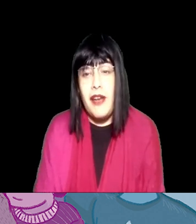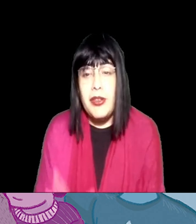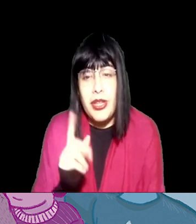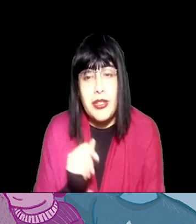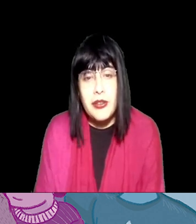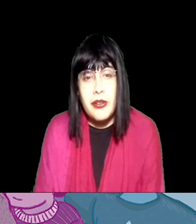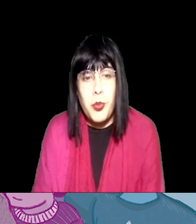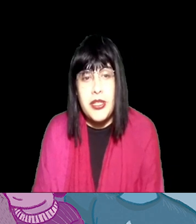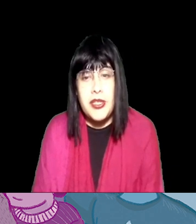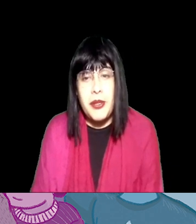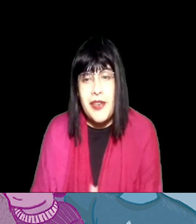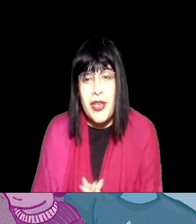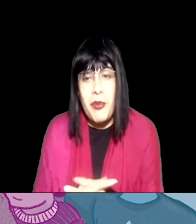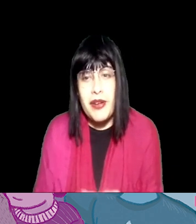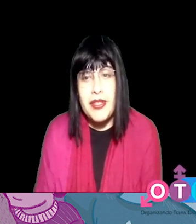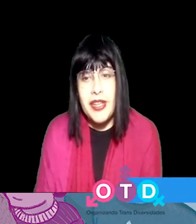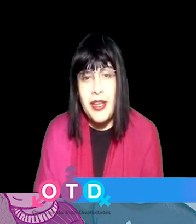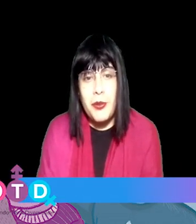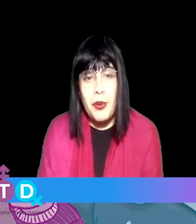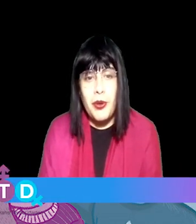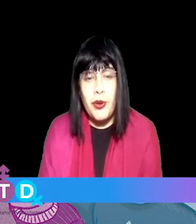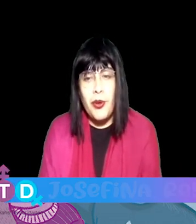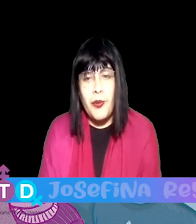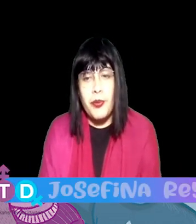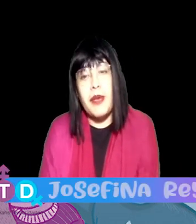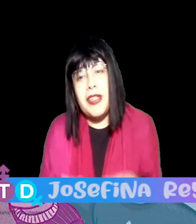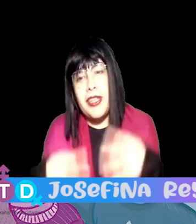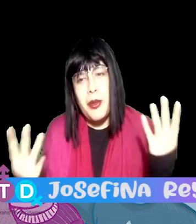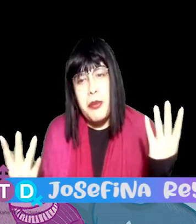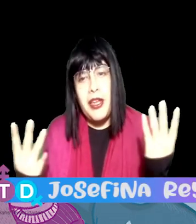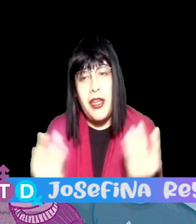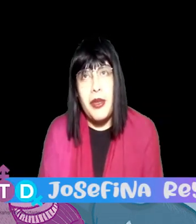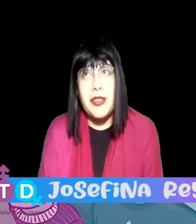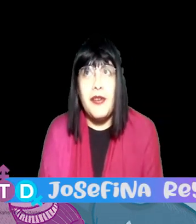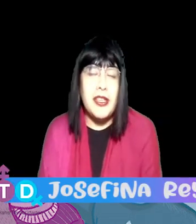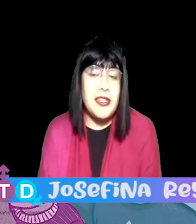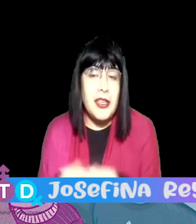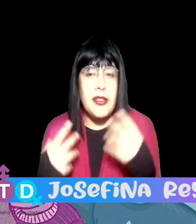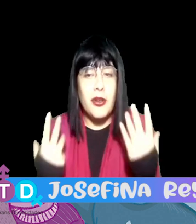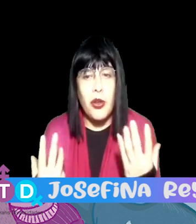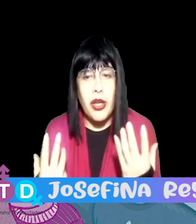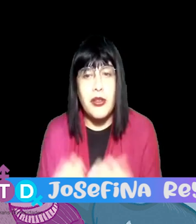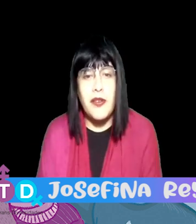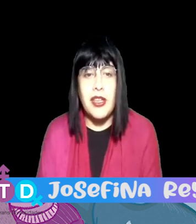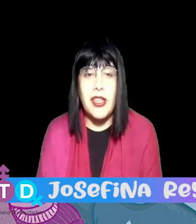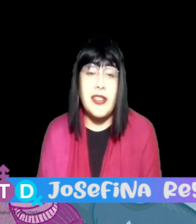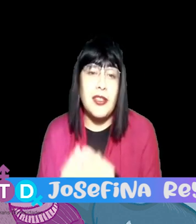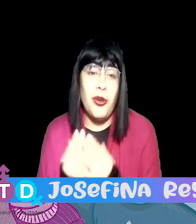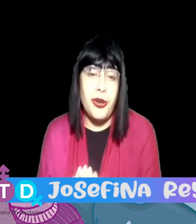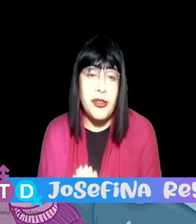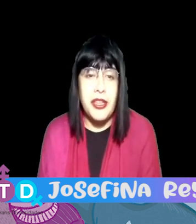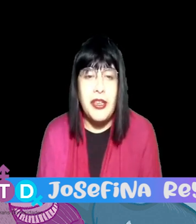Muchas gracias. Hablando de eso, Michel, ¿te parece que vayamos a revisar un poco? Porque parte de esto también es, además de saber qué se ha ido haciendo con los años, saber